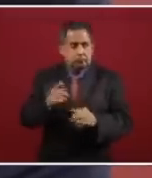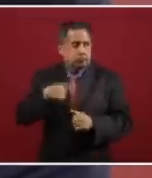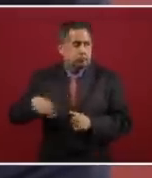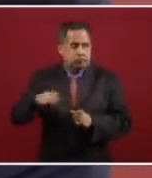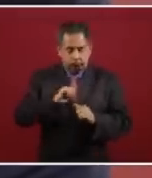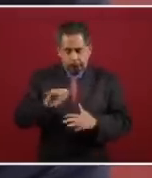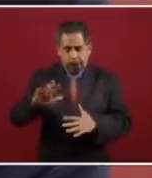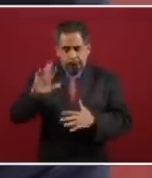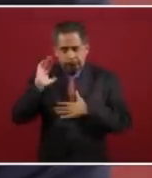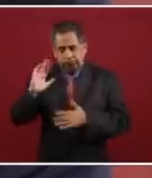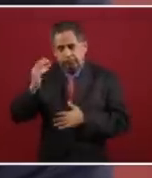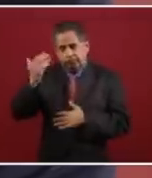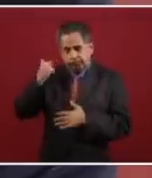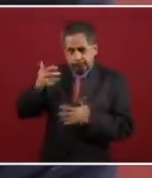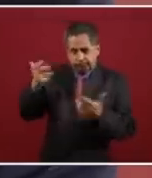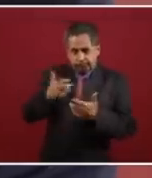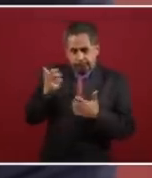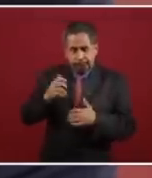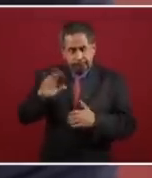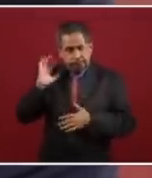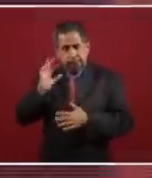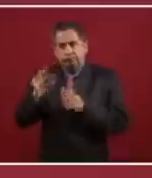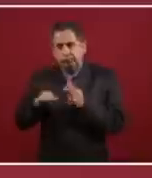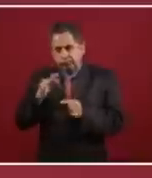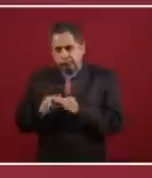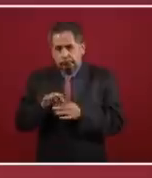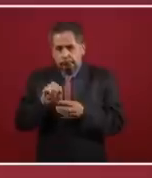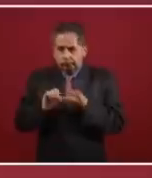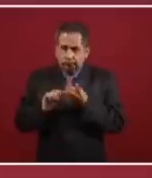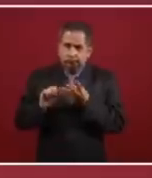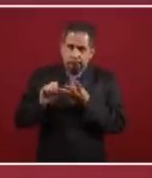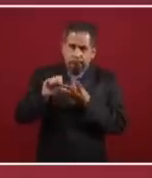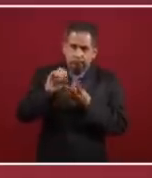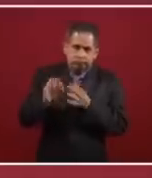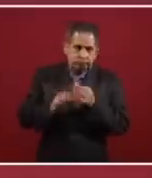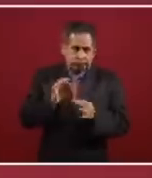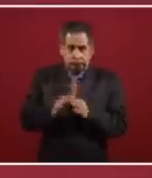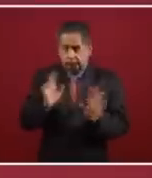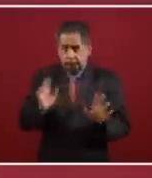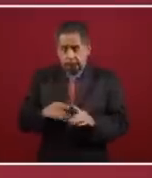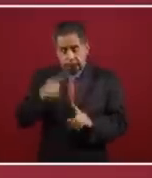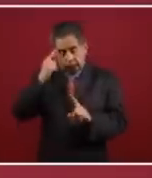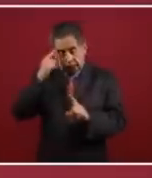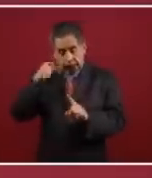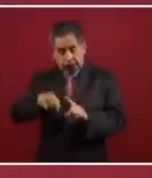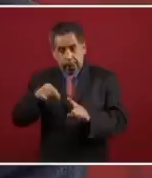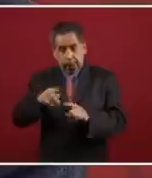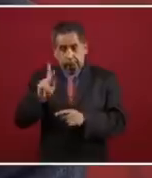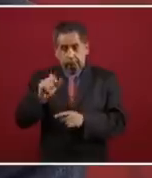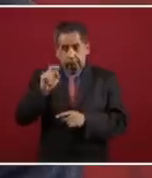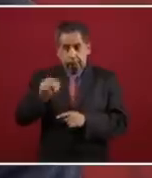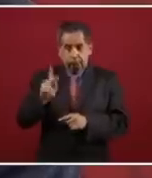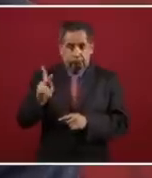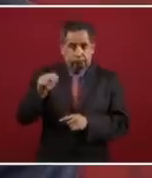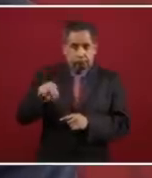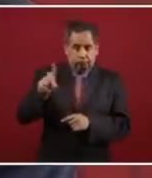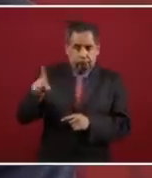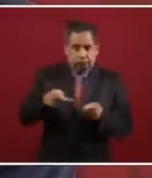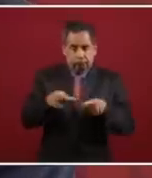que hicimos y lo que está contemplado en el Plan de